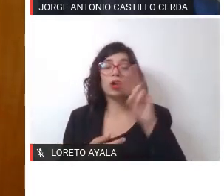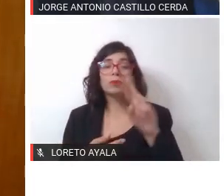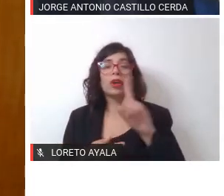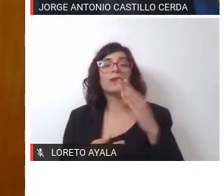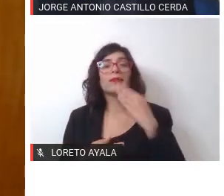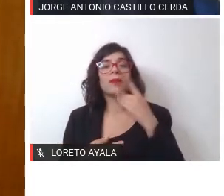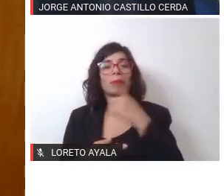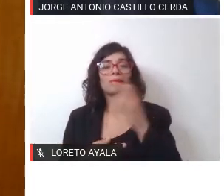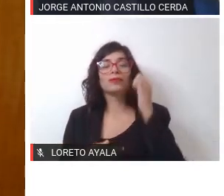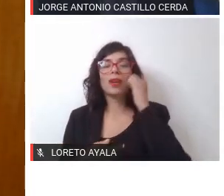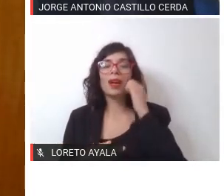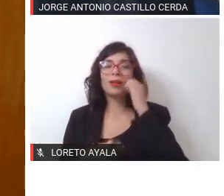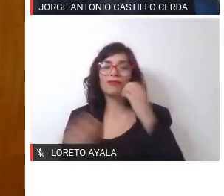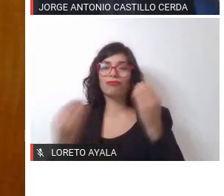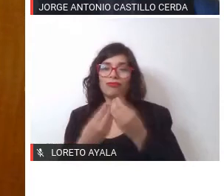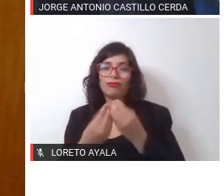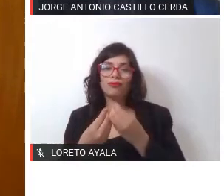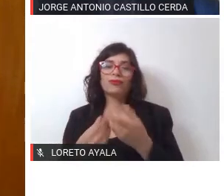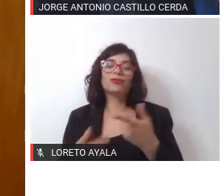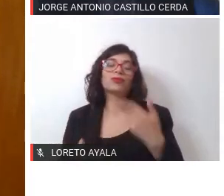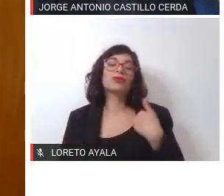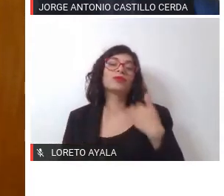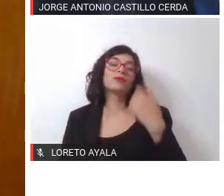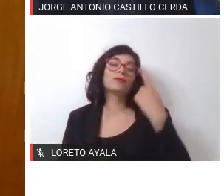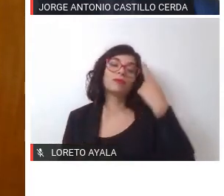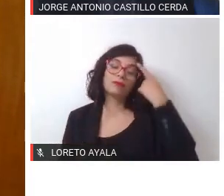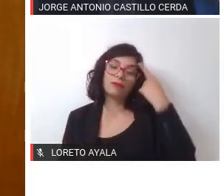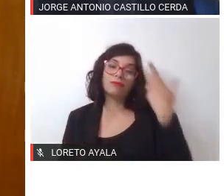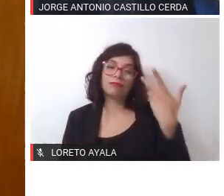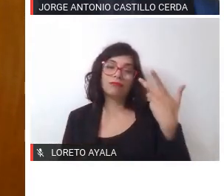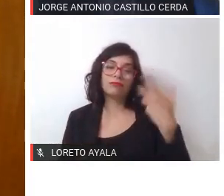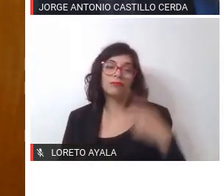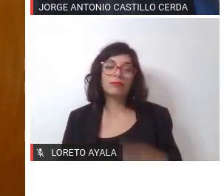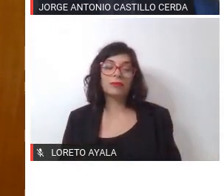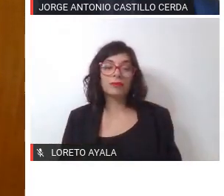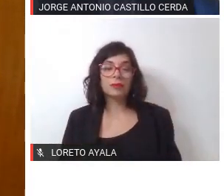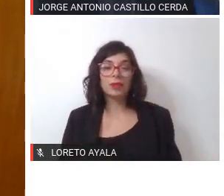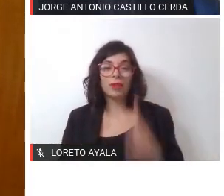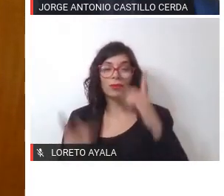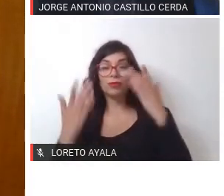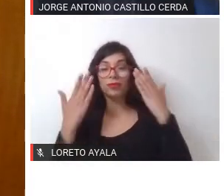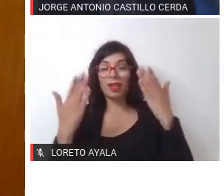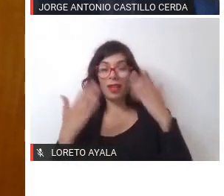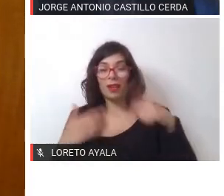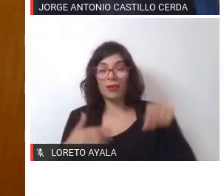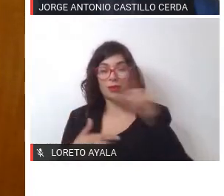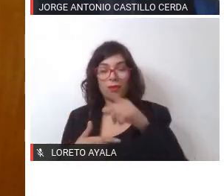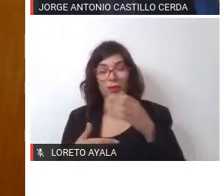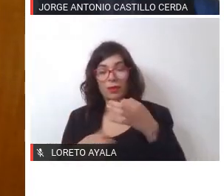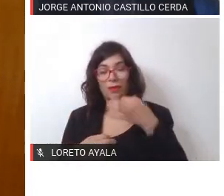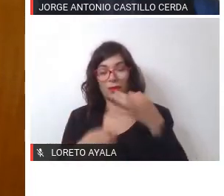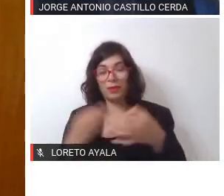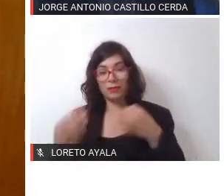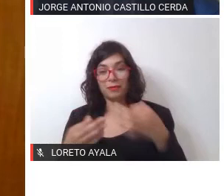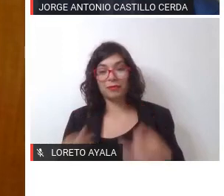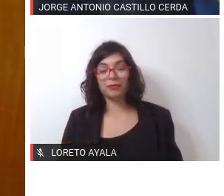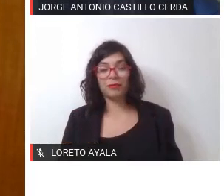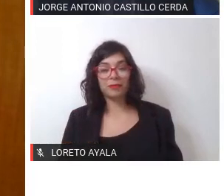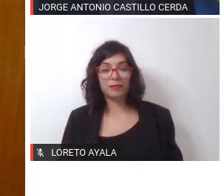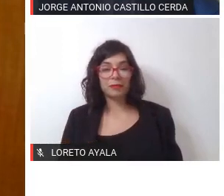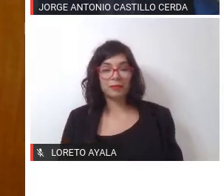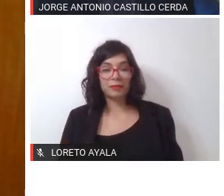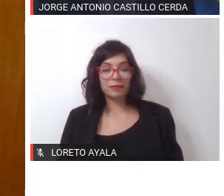es lo que yo he leído básicamente de los saludos que le están dando.